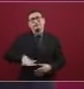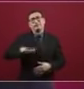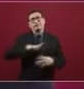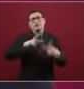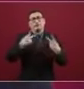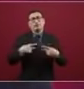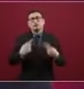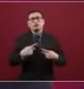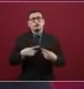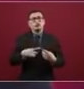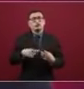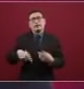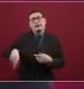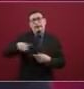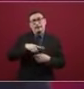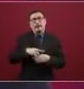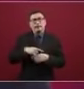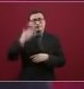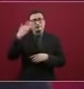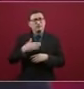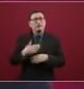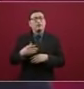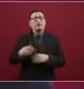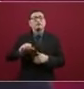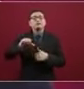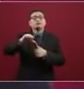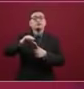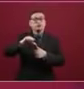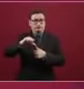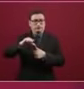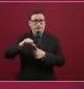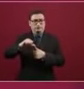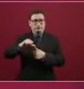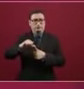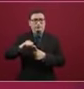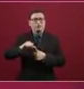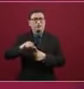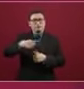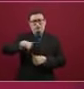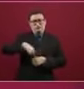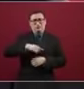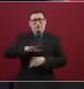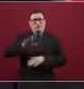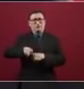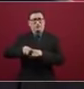son hermanos centroamericanos que por necesidad